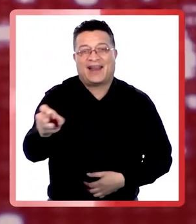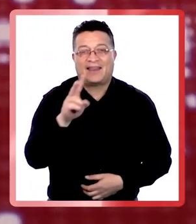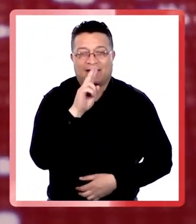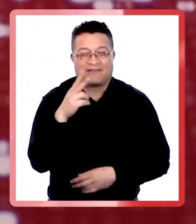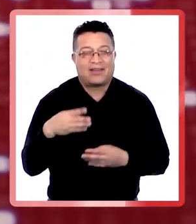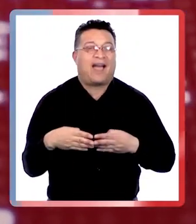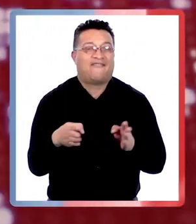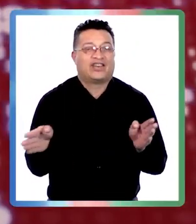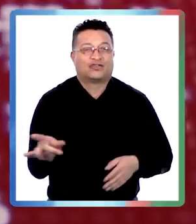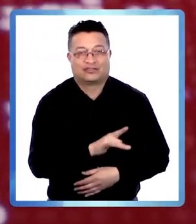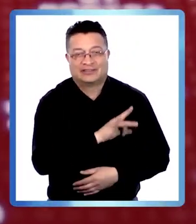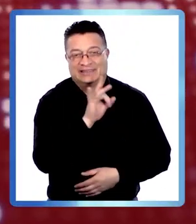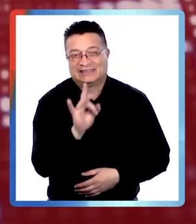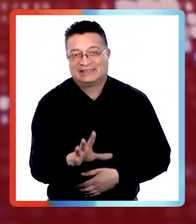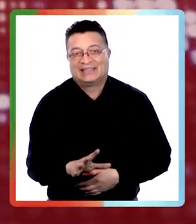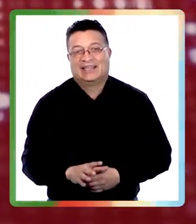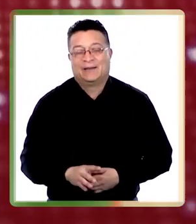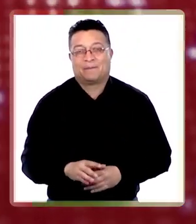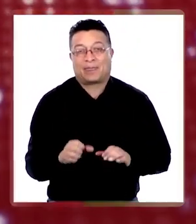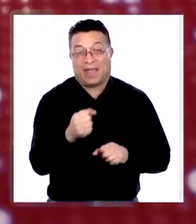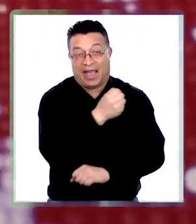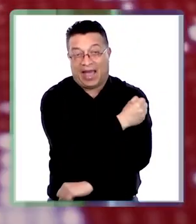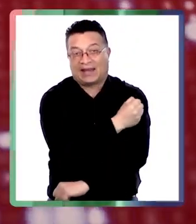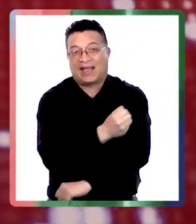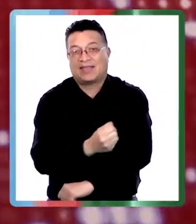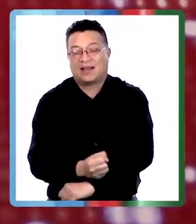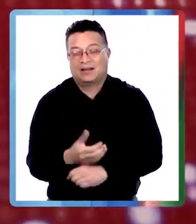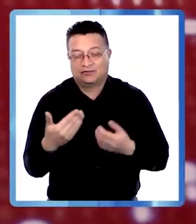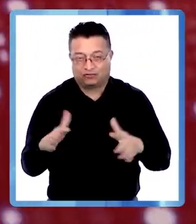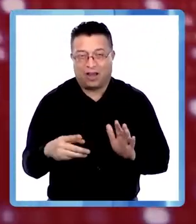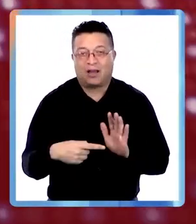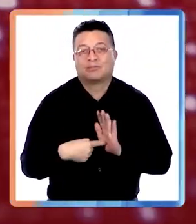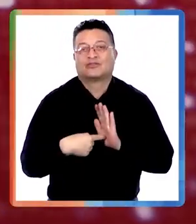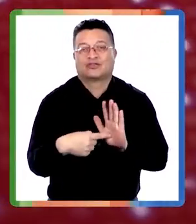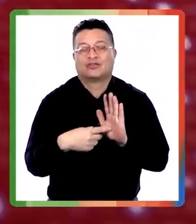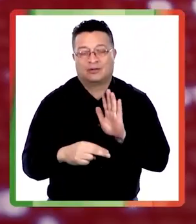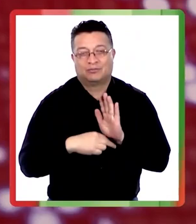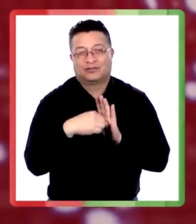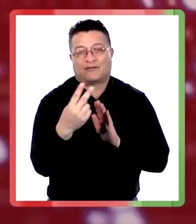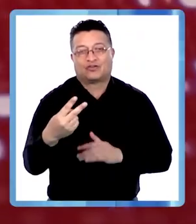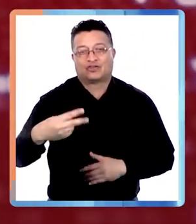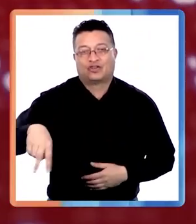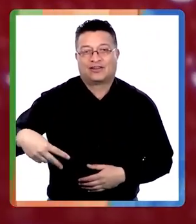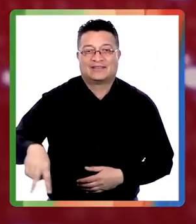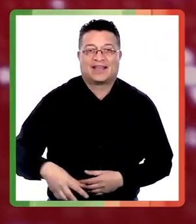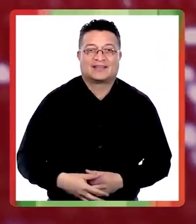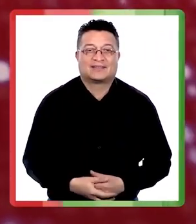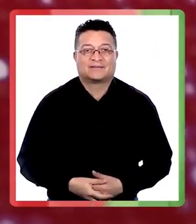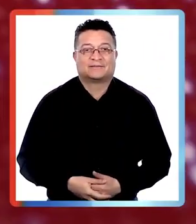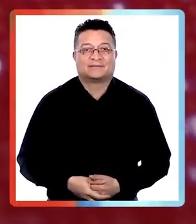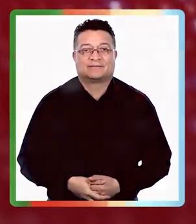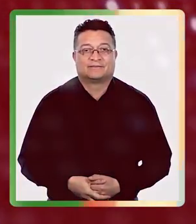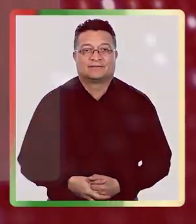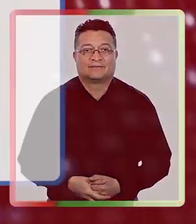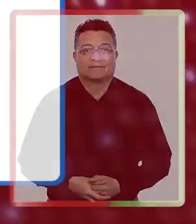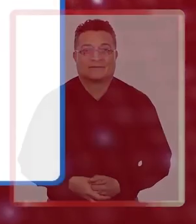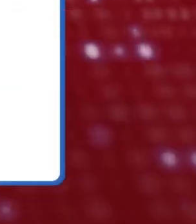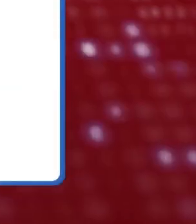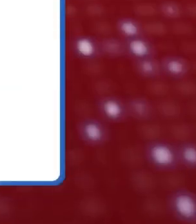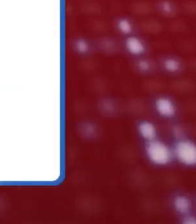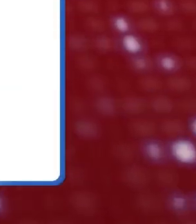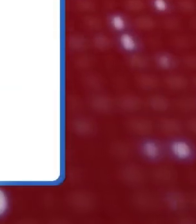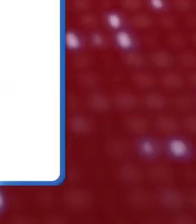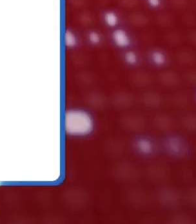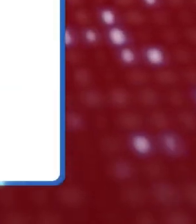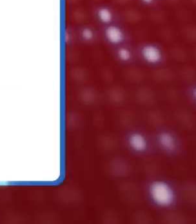de Canales de Televisión de Señal Abierta de Chile. Arcatel presentó Portavoz Noticias.